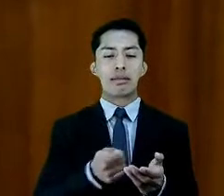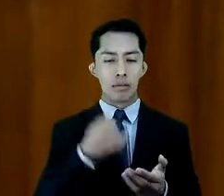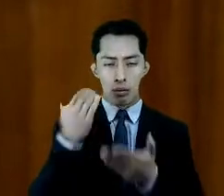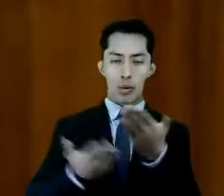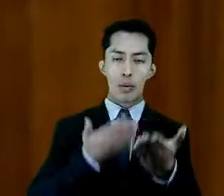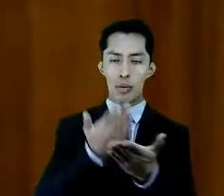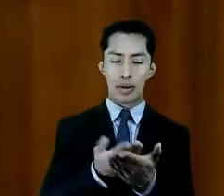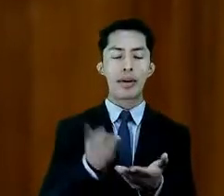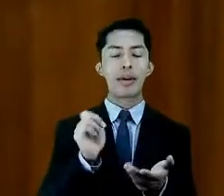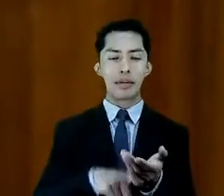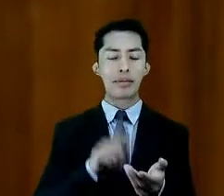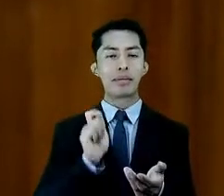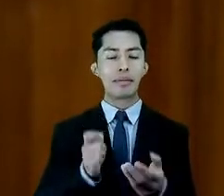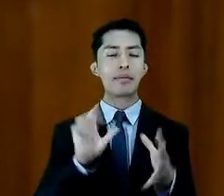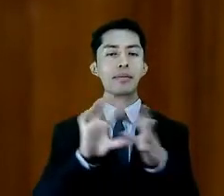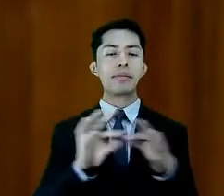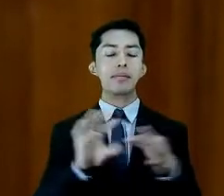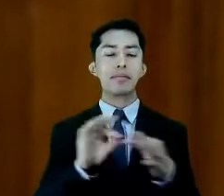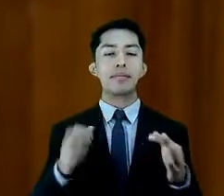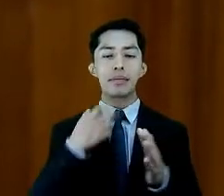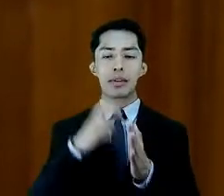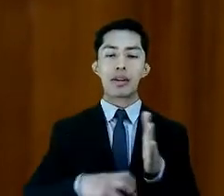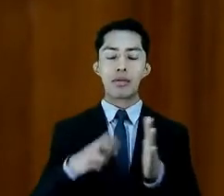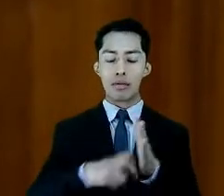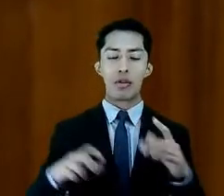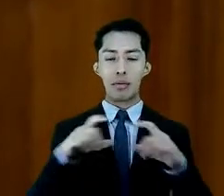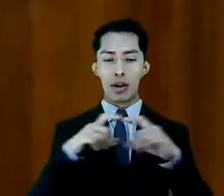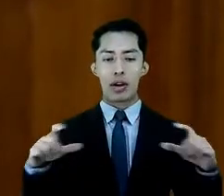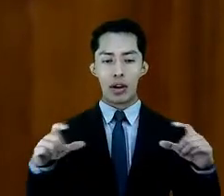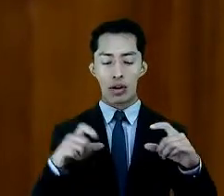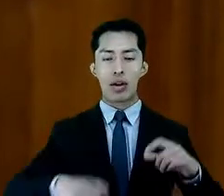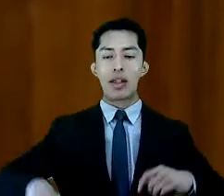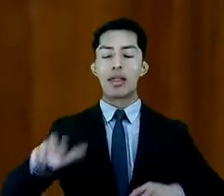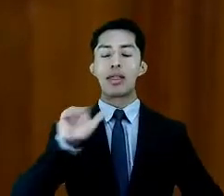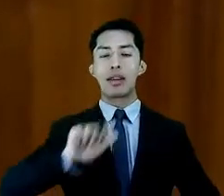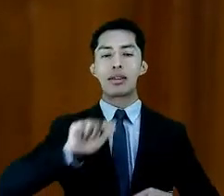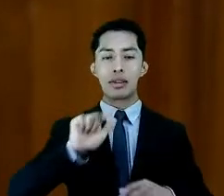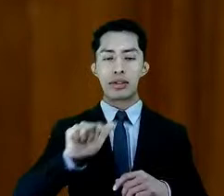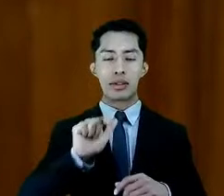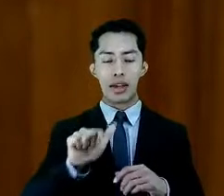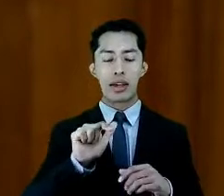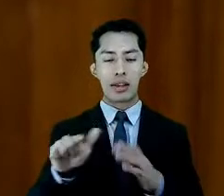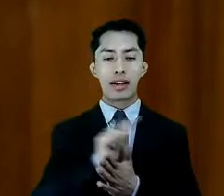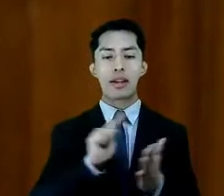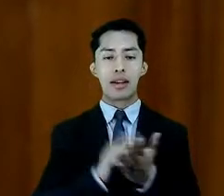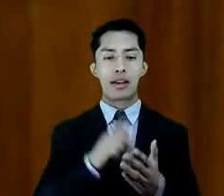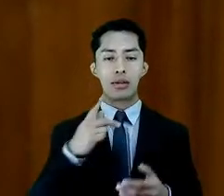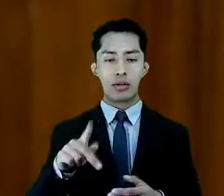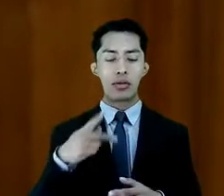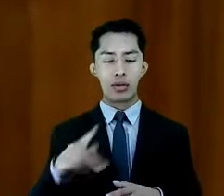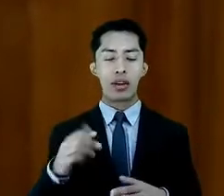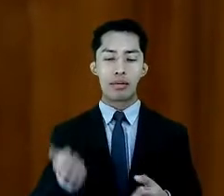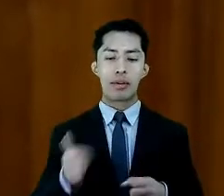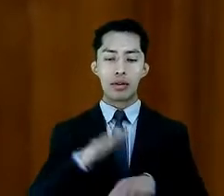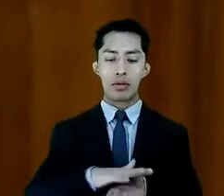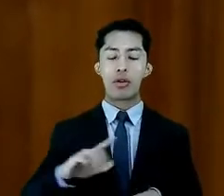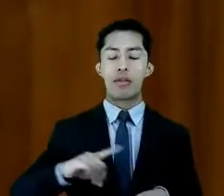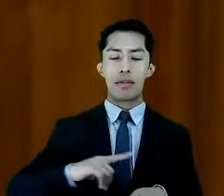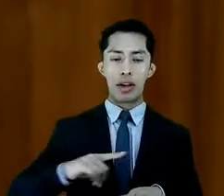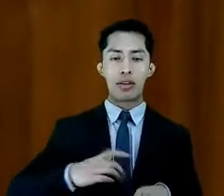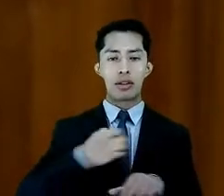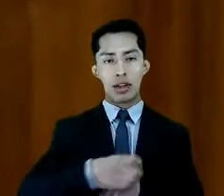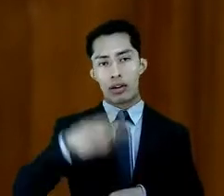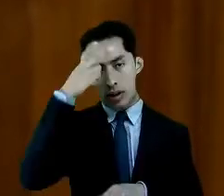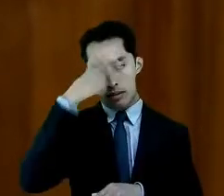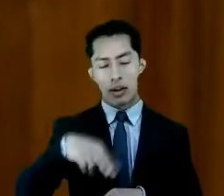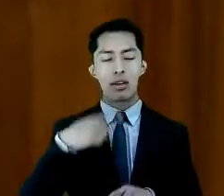Iniciativa con proyecto de decreto por el que se reforma la fracción 17ª de la Ley Orgánica de la Administración Pública del Estado de